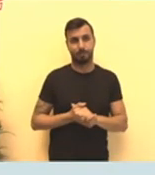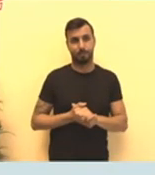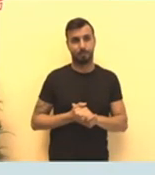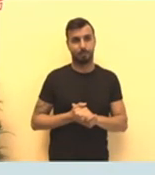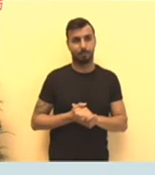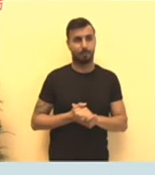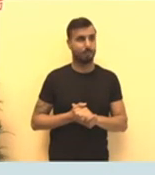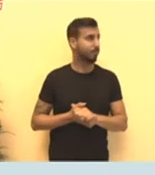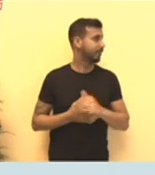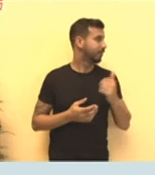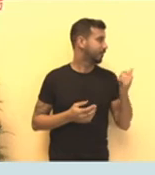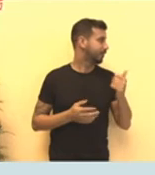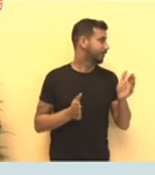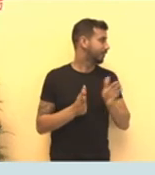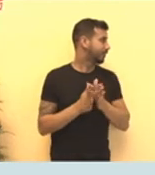Sigue, Leti.